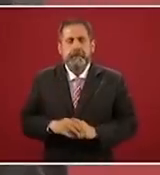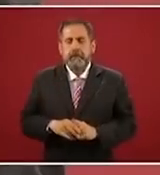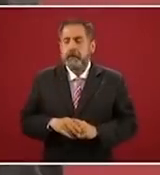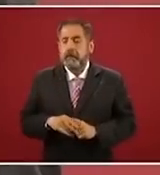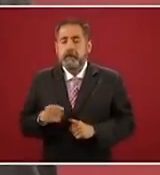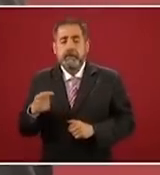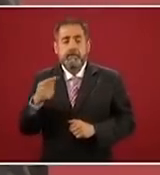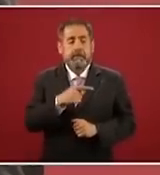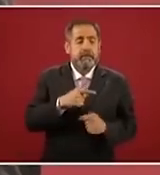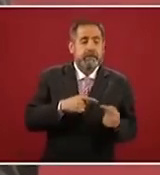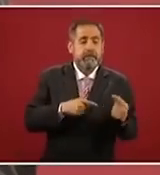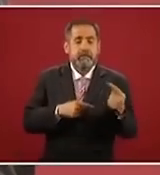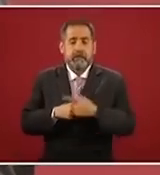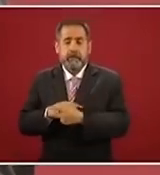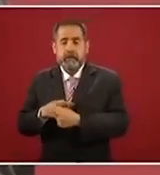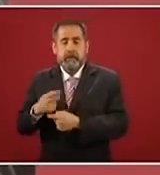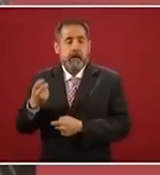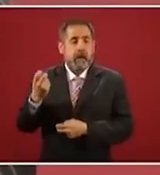a grillar